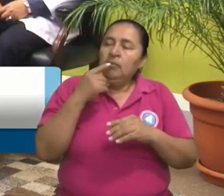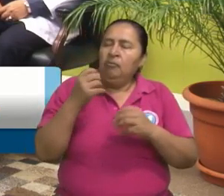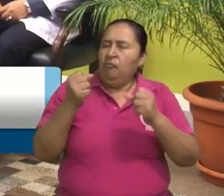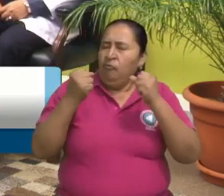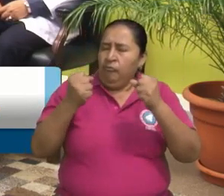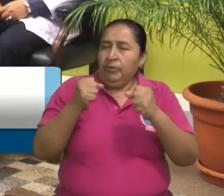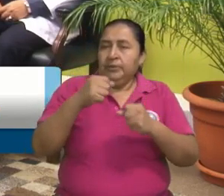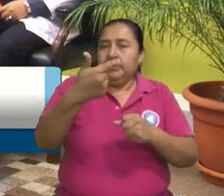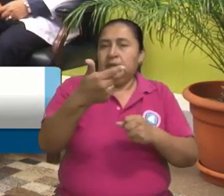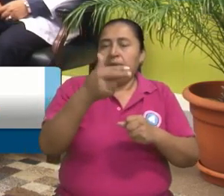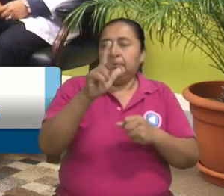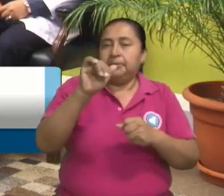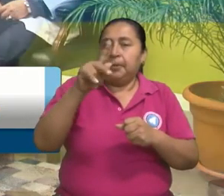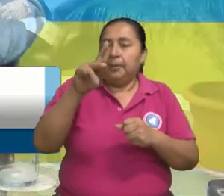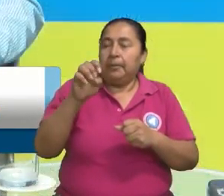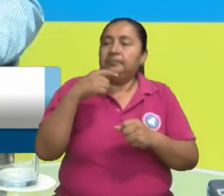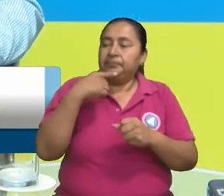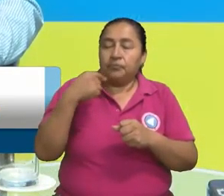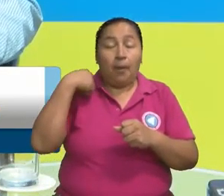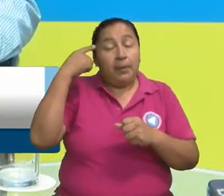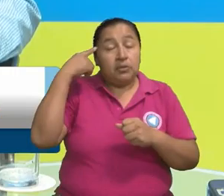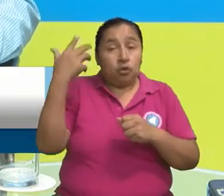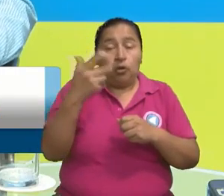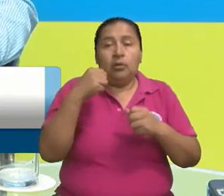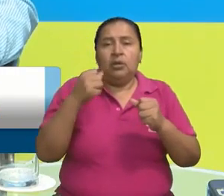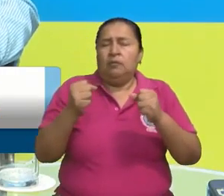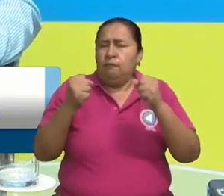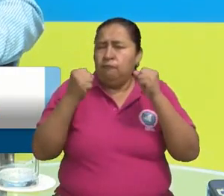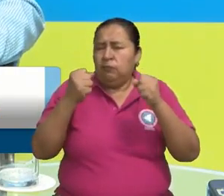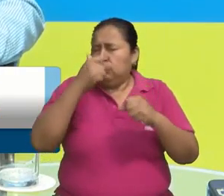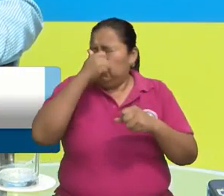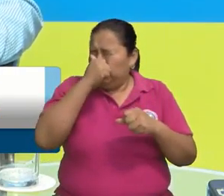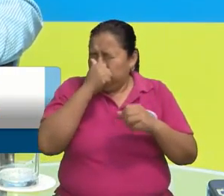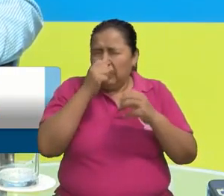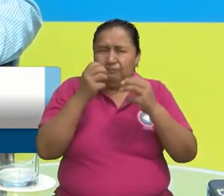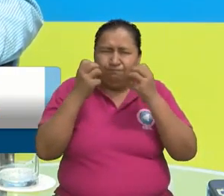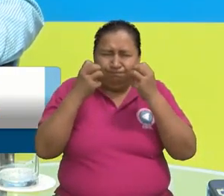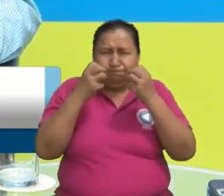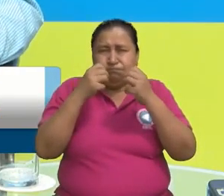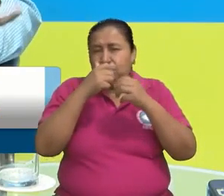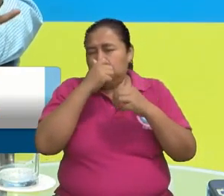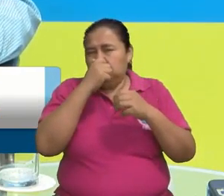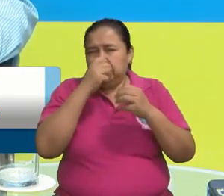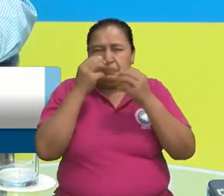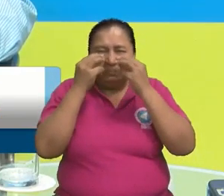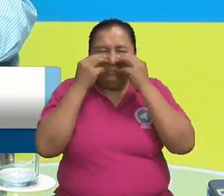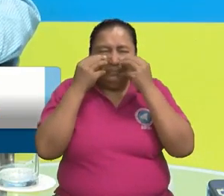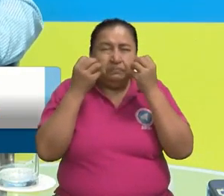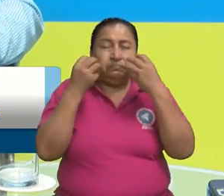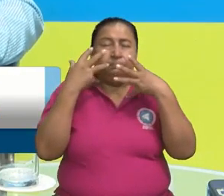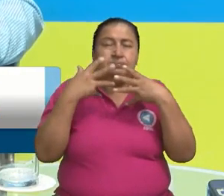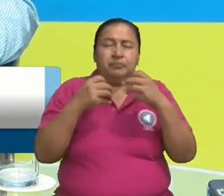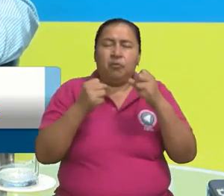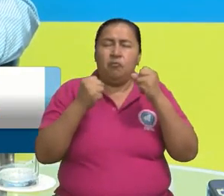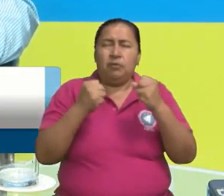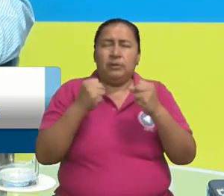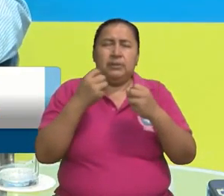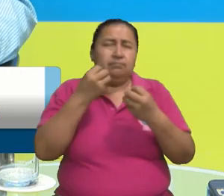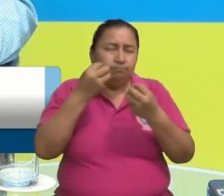eso me ha pasado a mí yo creo que le ha pasado a todo el mundo cuando tú no dices 'no bien pegado o se anda con gripe o anda con una fuerte infección